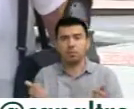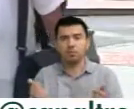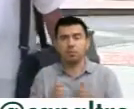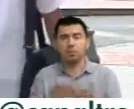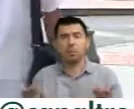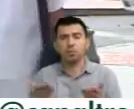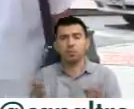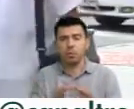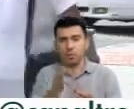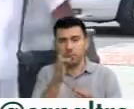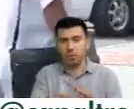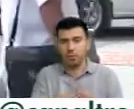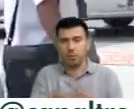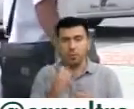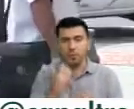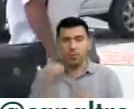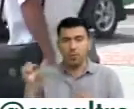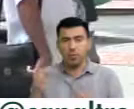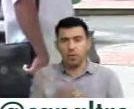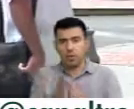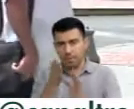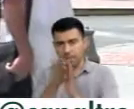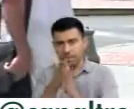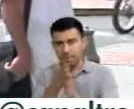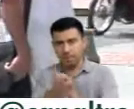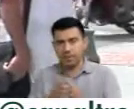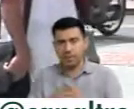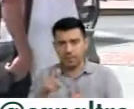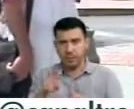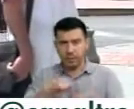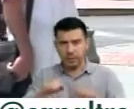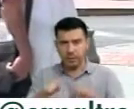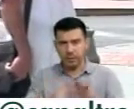provincia de Ocaña. Eso hace parte del informe de gestión del riesgo presentado.